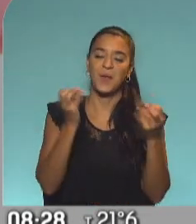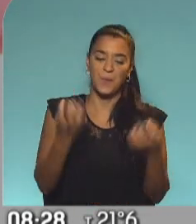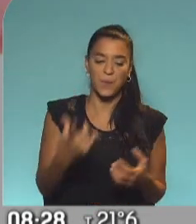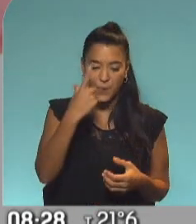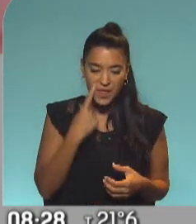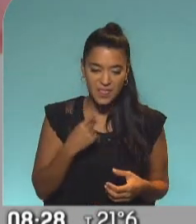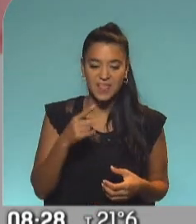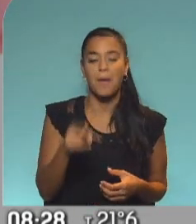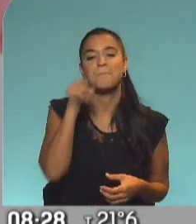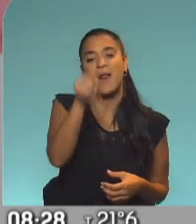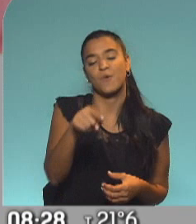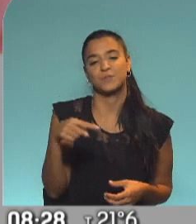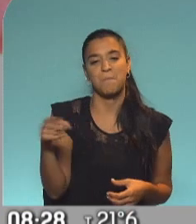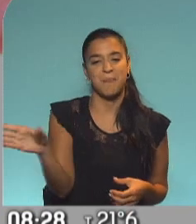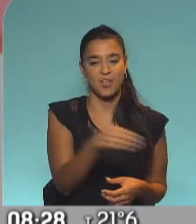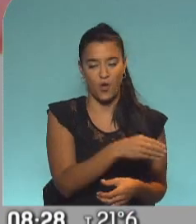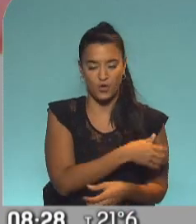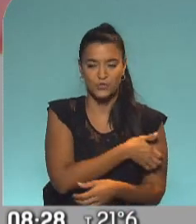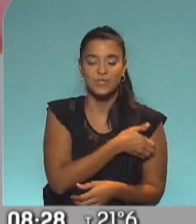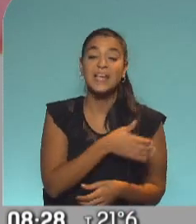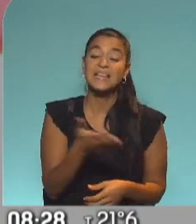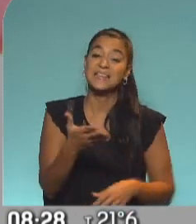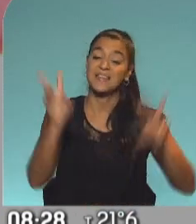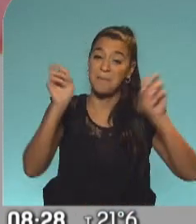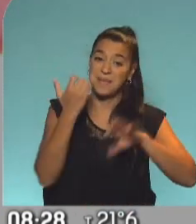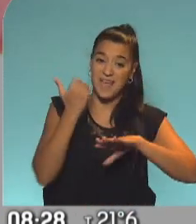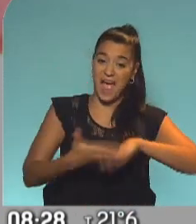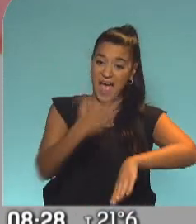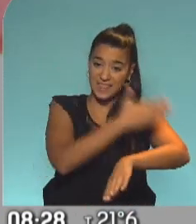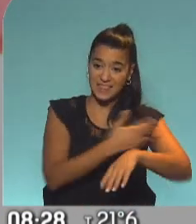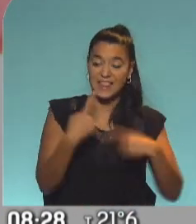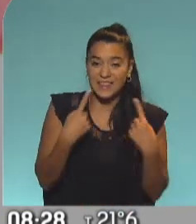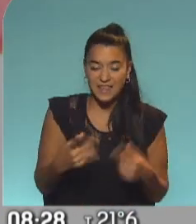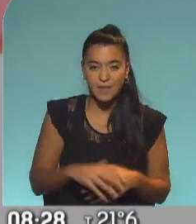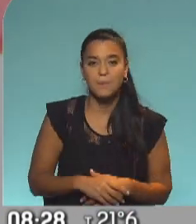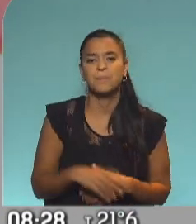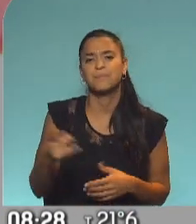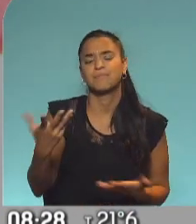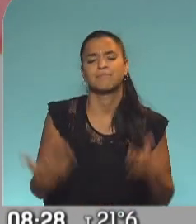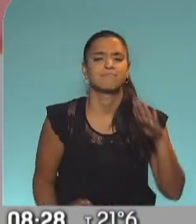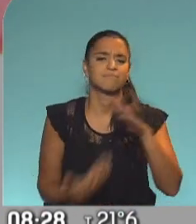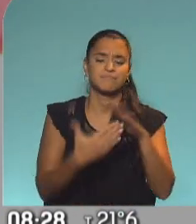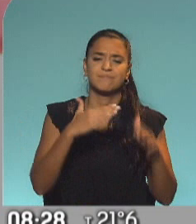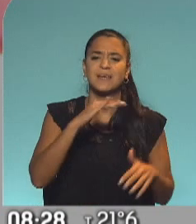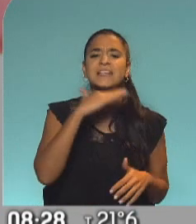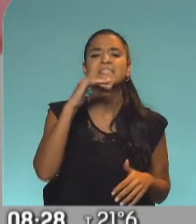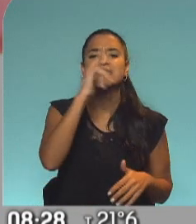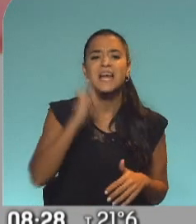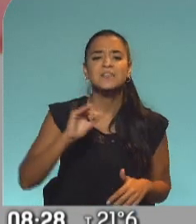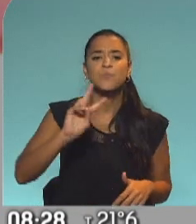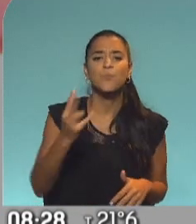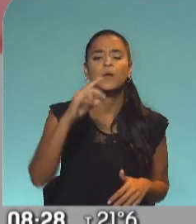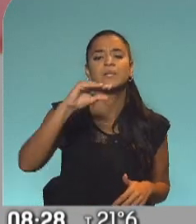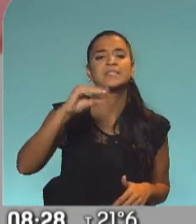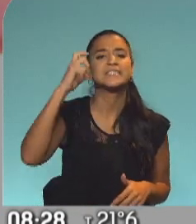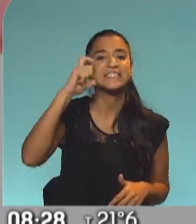días, Pablito, para vos y para todos. El tema lo habíamos adelantado, lógicamente estamos hablando de un emblema del jazz en el mundo, el fallecimiento de